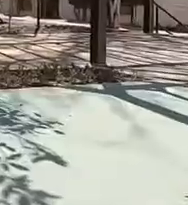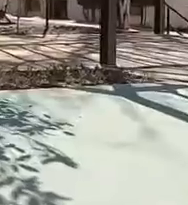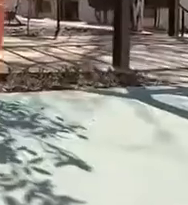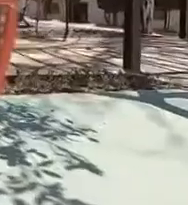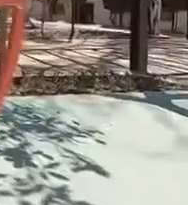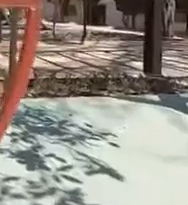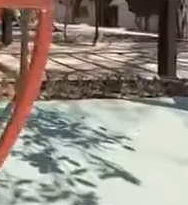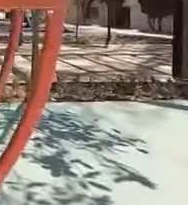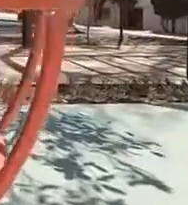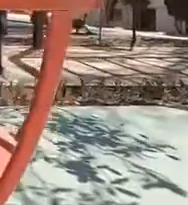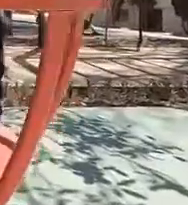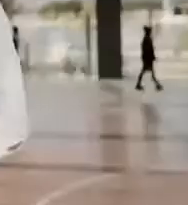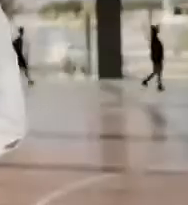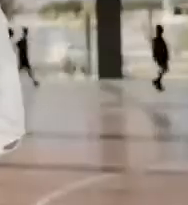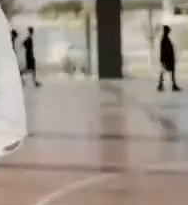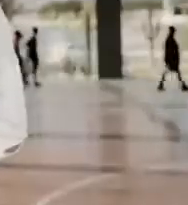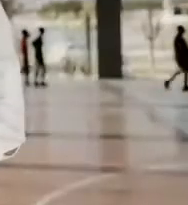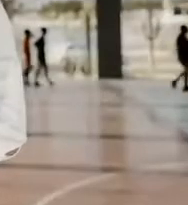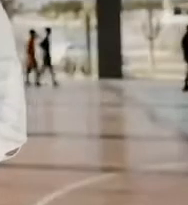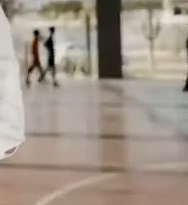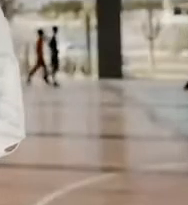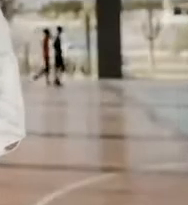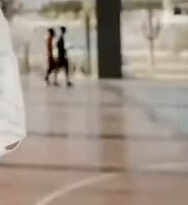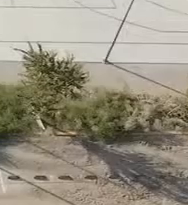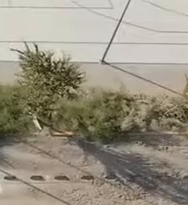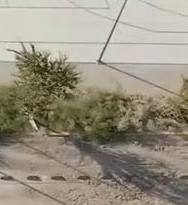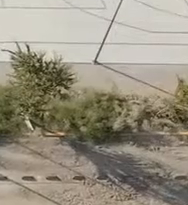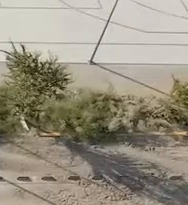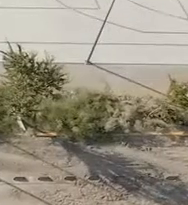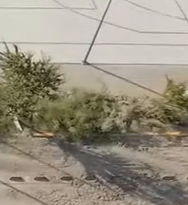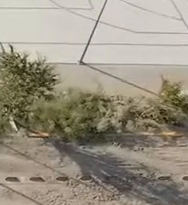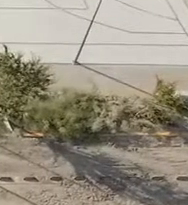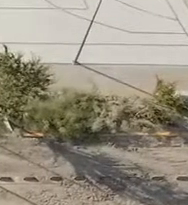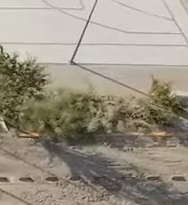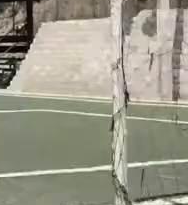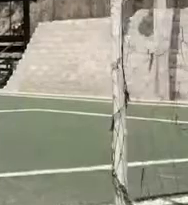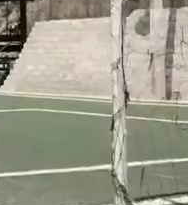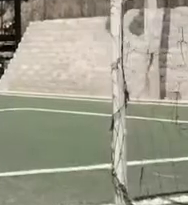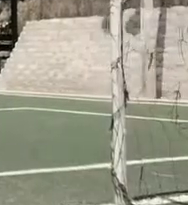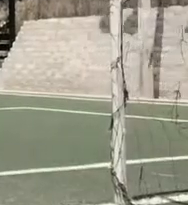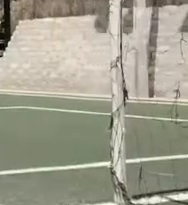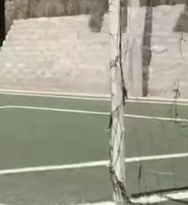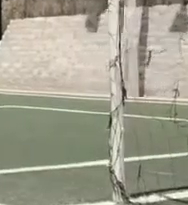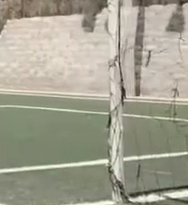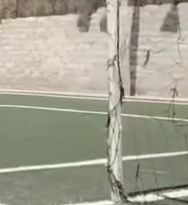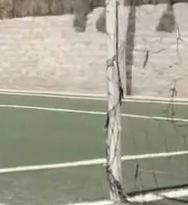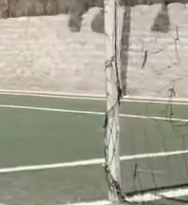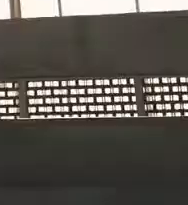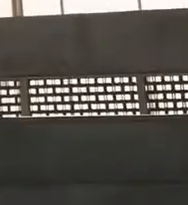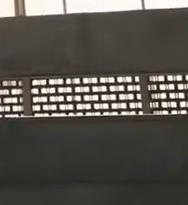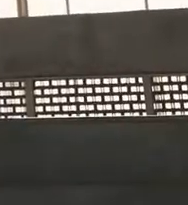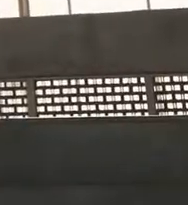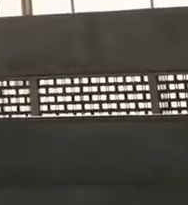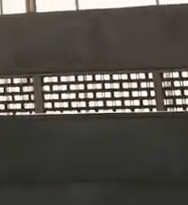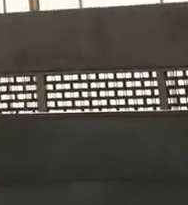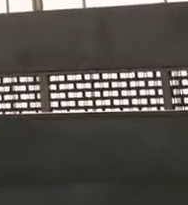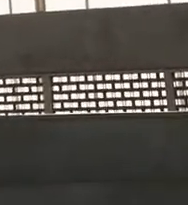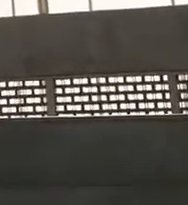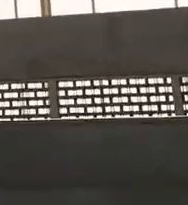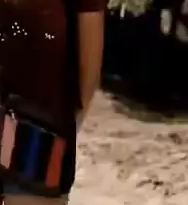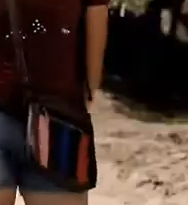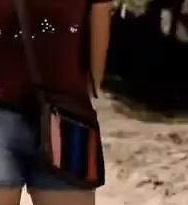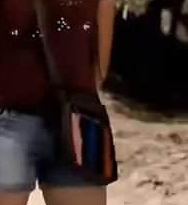los niños y los adolescentes a hacer deporte. Nosotros estamos contentos porque van a hacer una